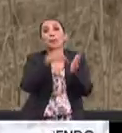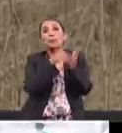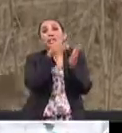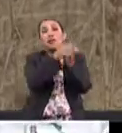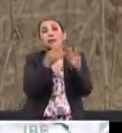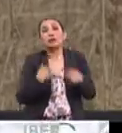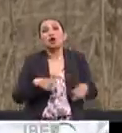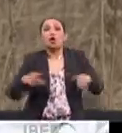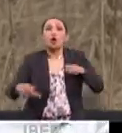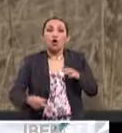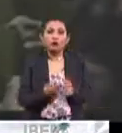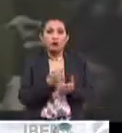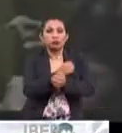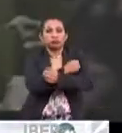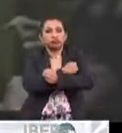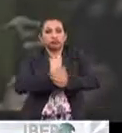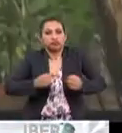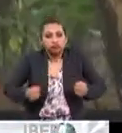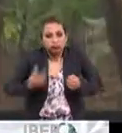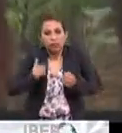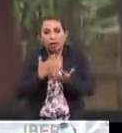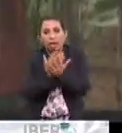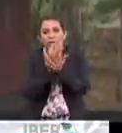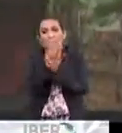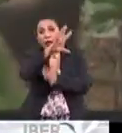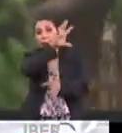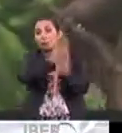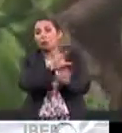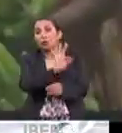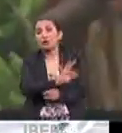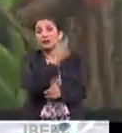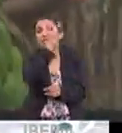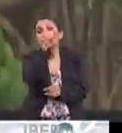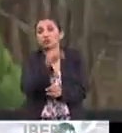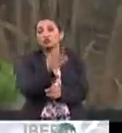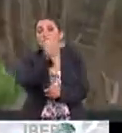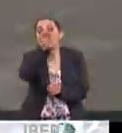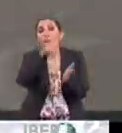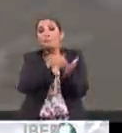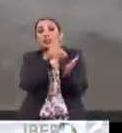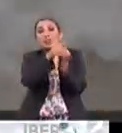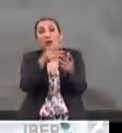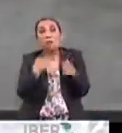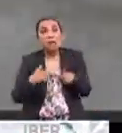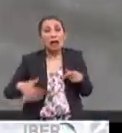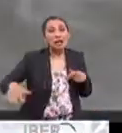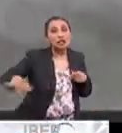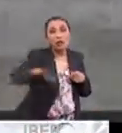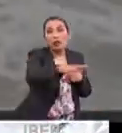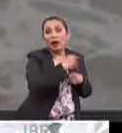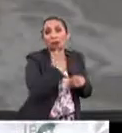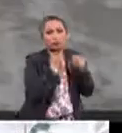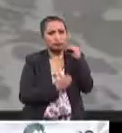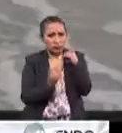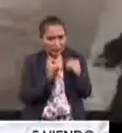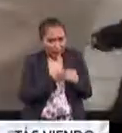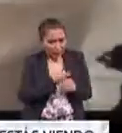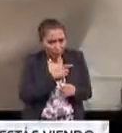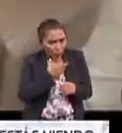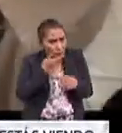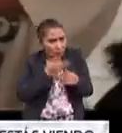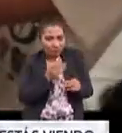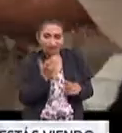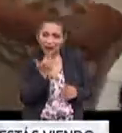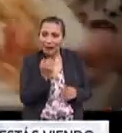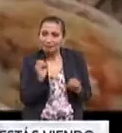de personas con subalimentación, llegando así a un total de 42.5 millones de personas que no consumen los nutrientes